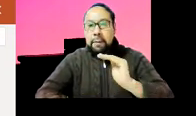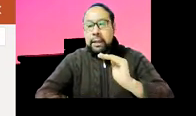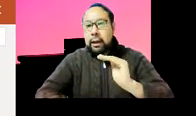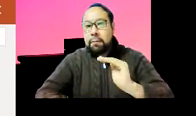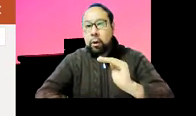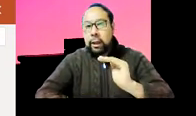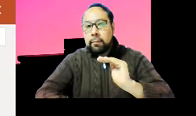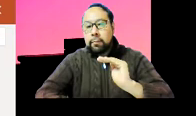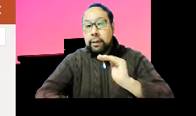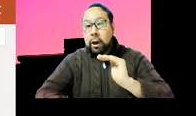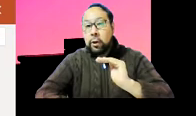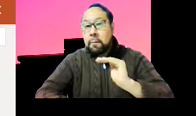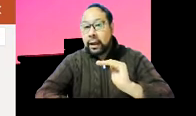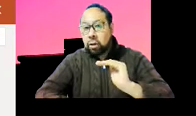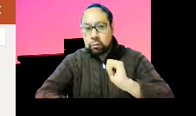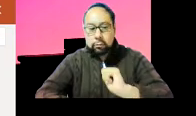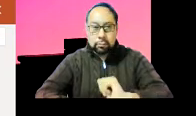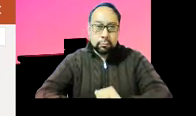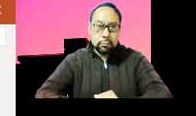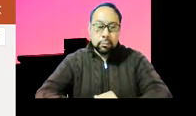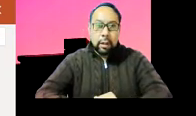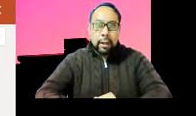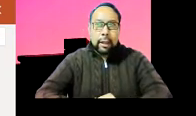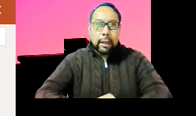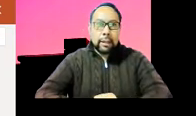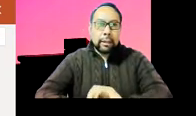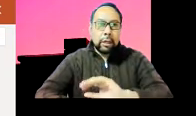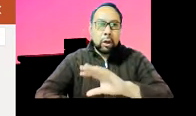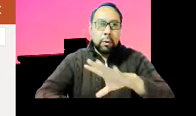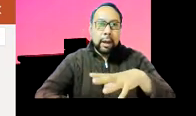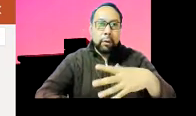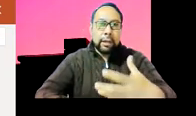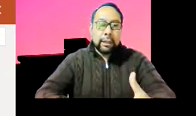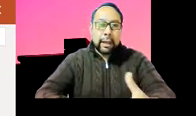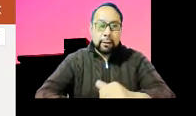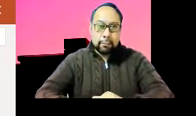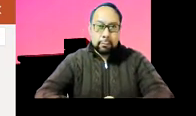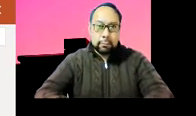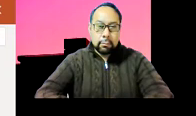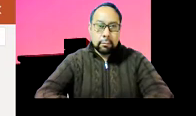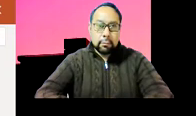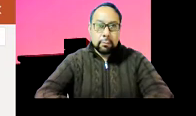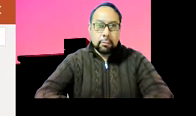de implementar el poder de bajo impacto. Es así como la publicidad